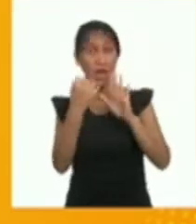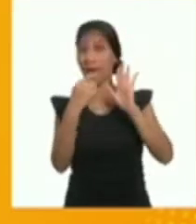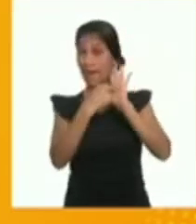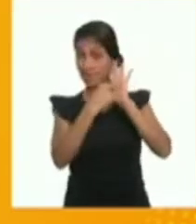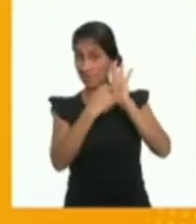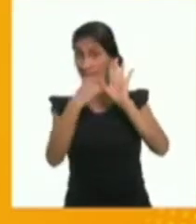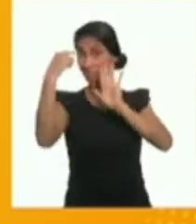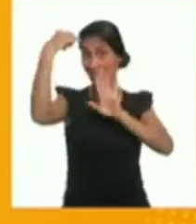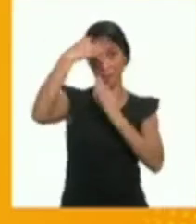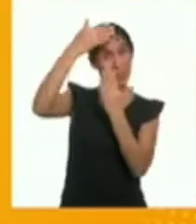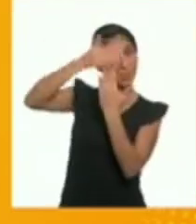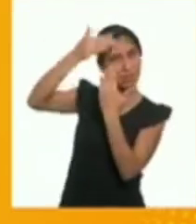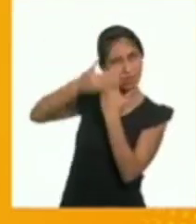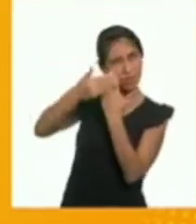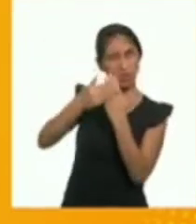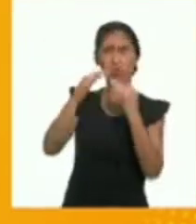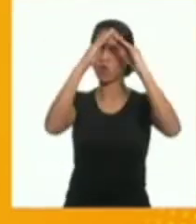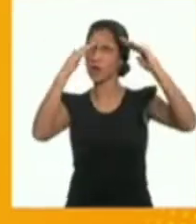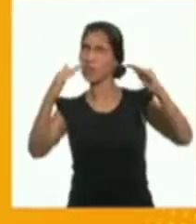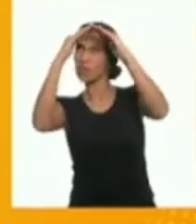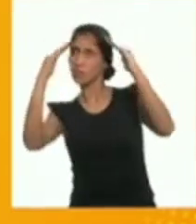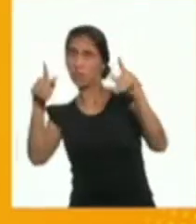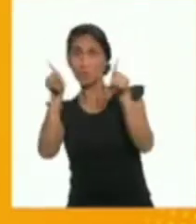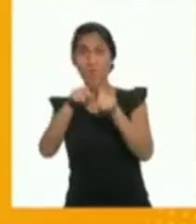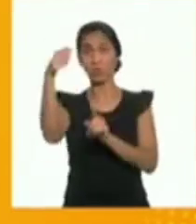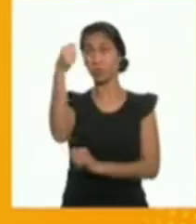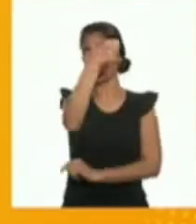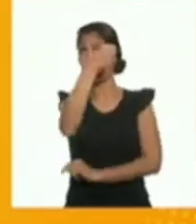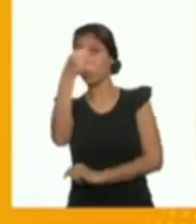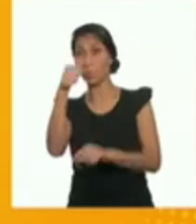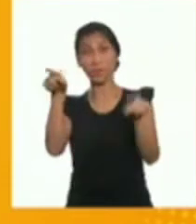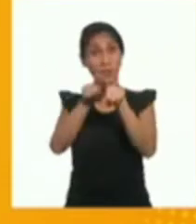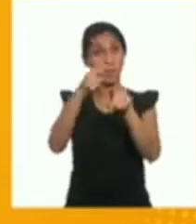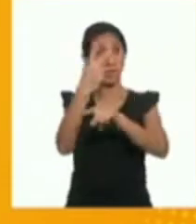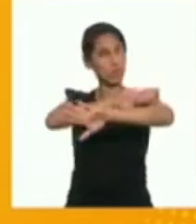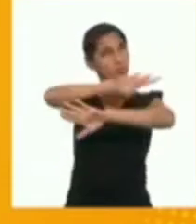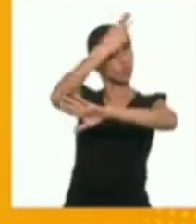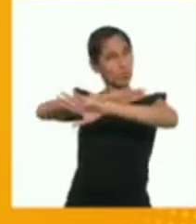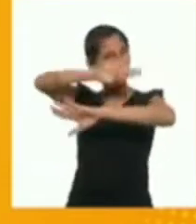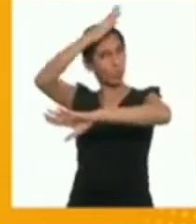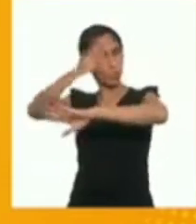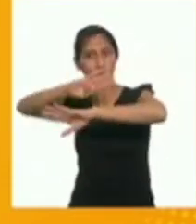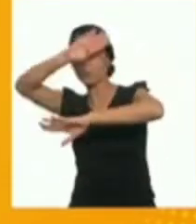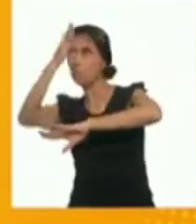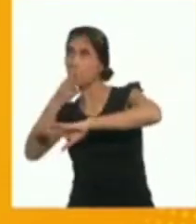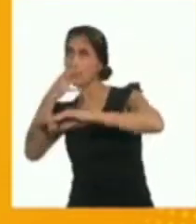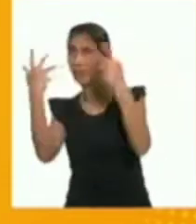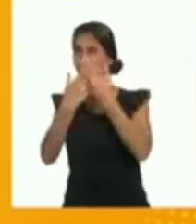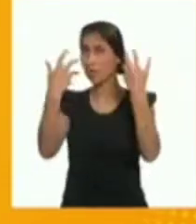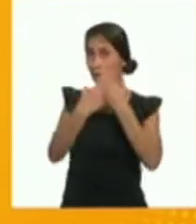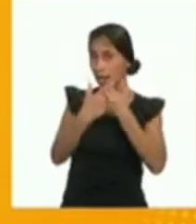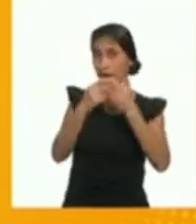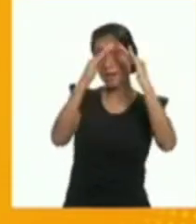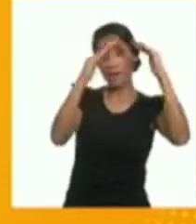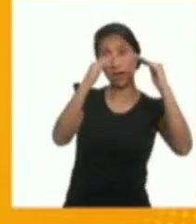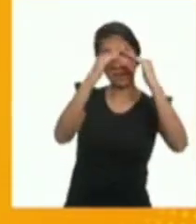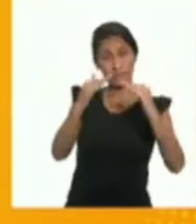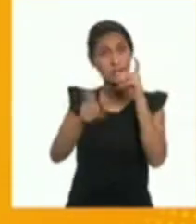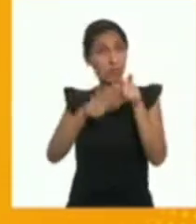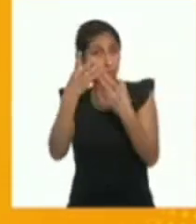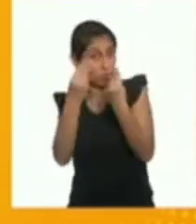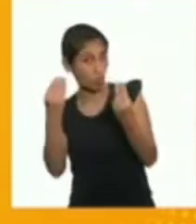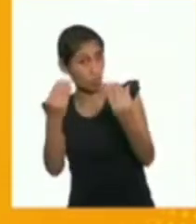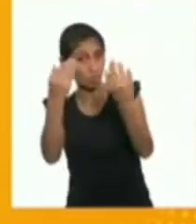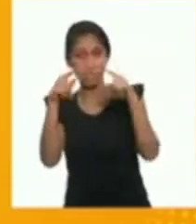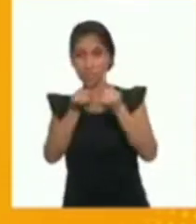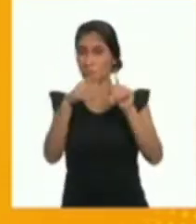vemos casas de colores y una bandera. Además, los 3 cerros con pequeños puntitos que parecen representar los hogares de los pobladores.